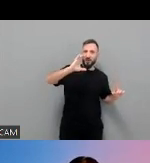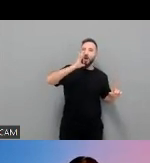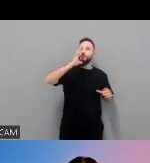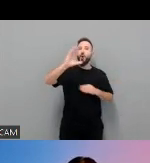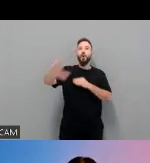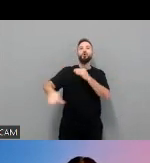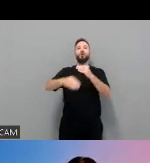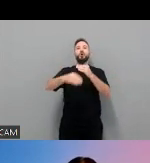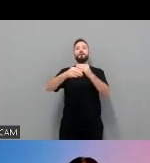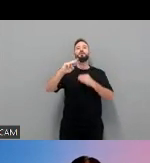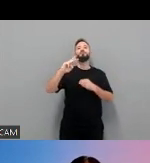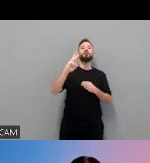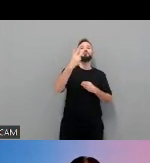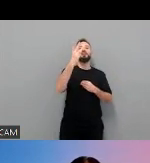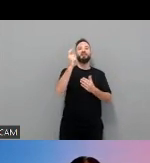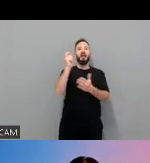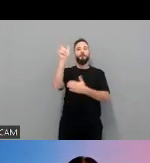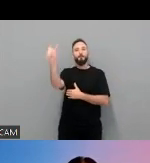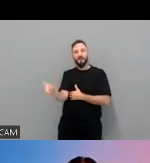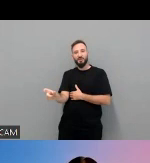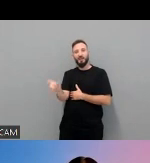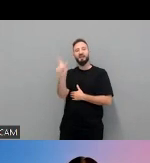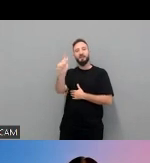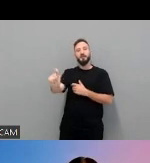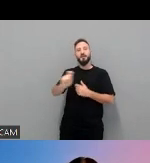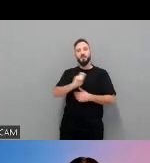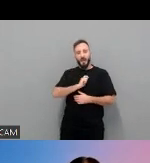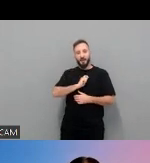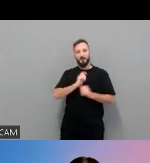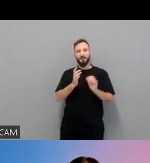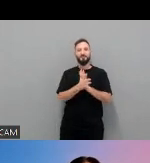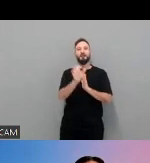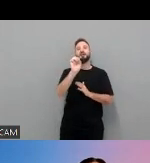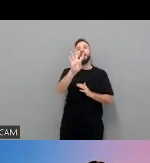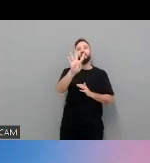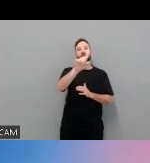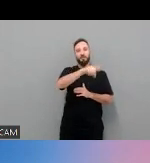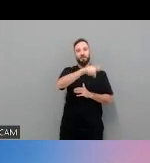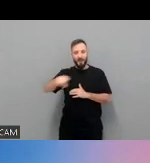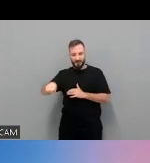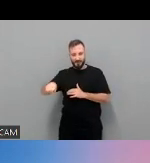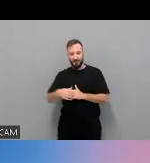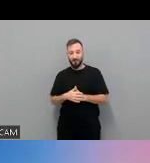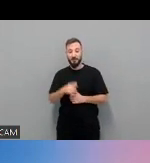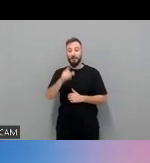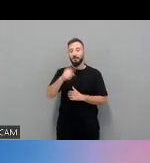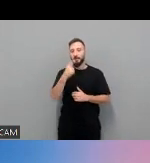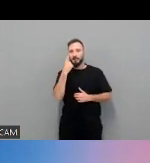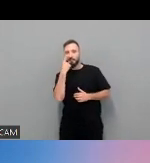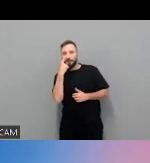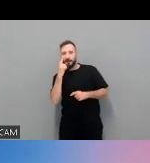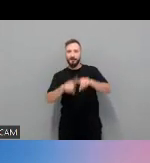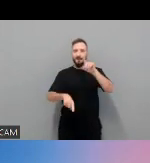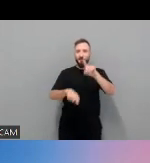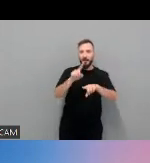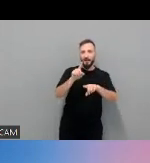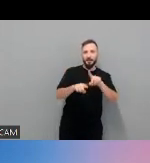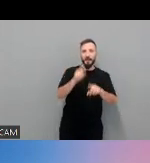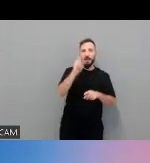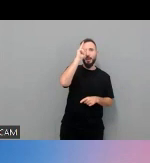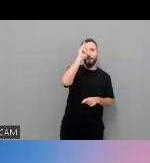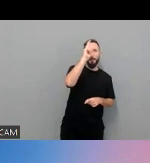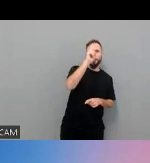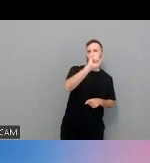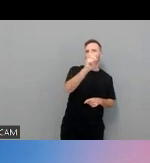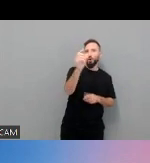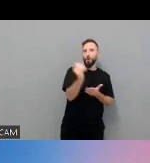de tercera persona, también en 14 mensualidades. Hay que ver que las diferencias entre la pensión no